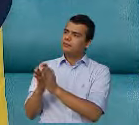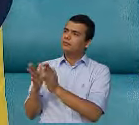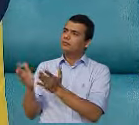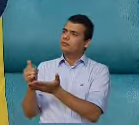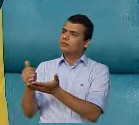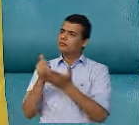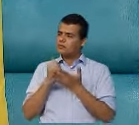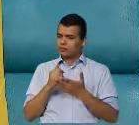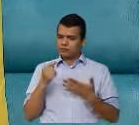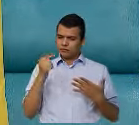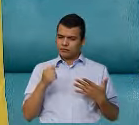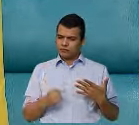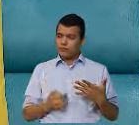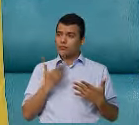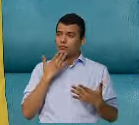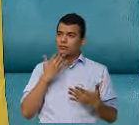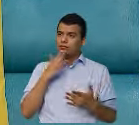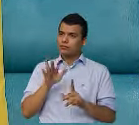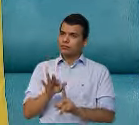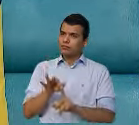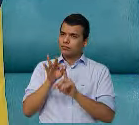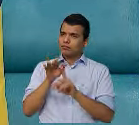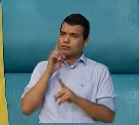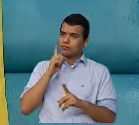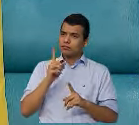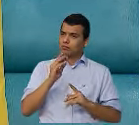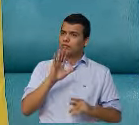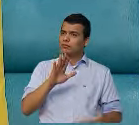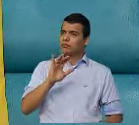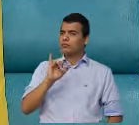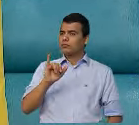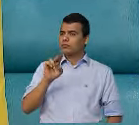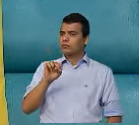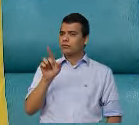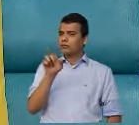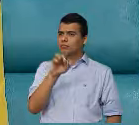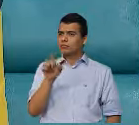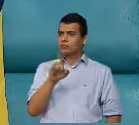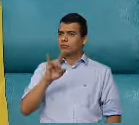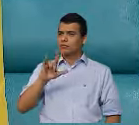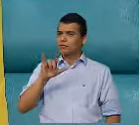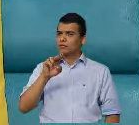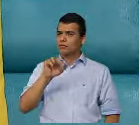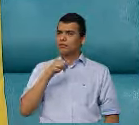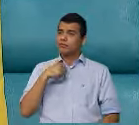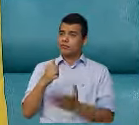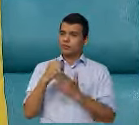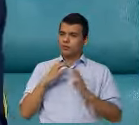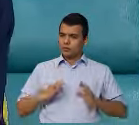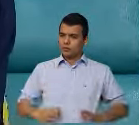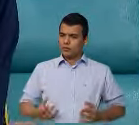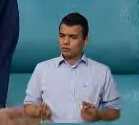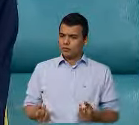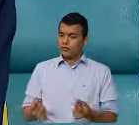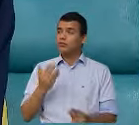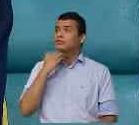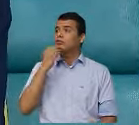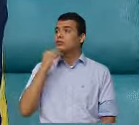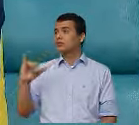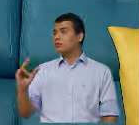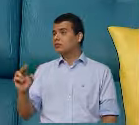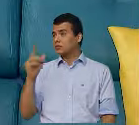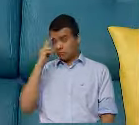enzimas esenciales o especiales que hacen que esa insulina de la que estaba hablando nuestra televidente pues llegue más rápido al cuerpo, que el cuerpo responda mejor, no sé. Lo que toca